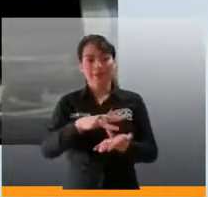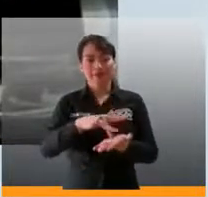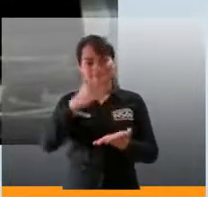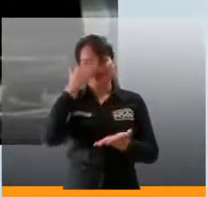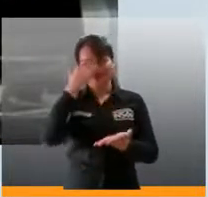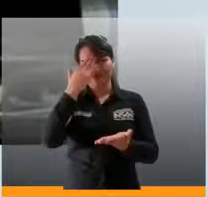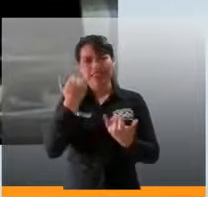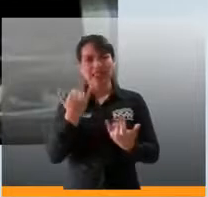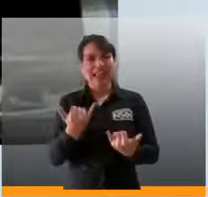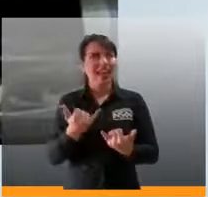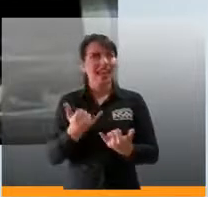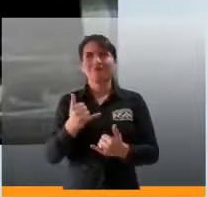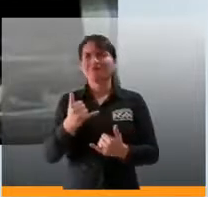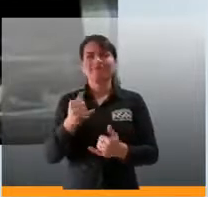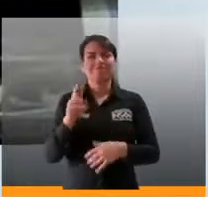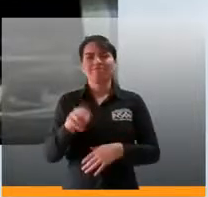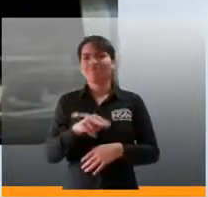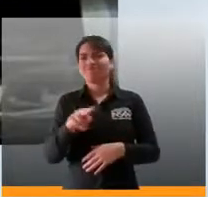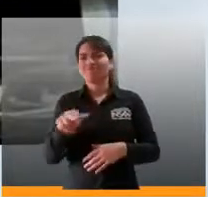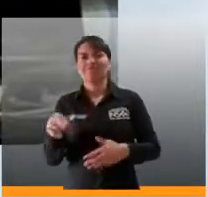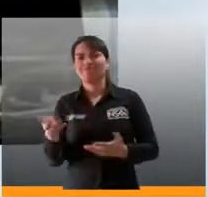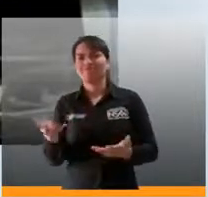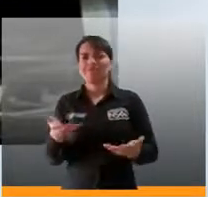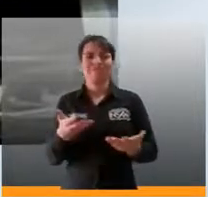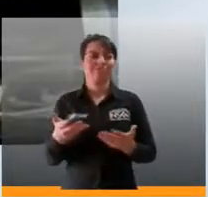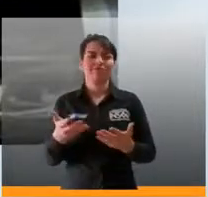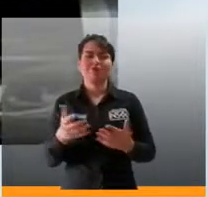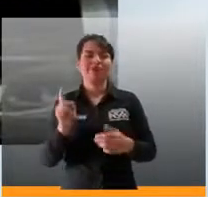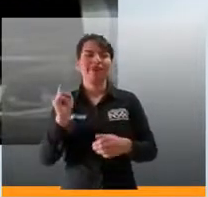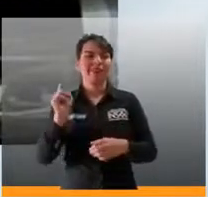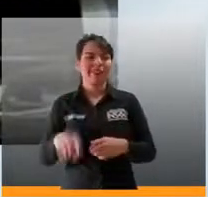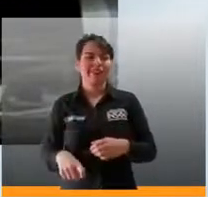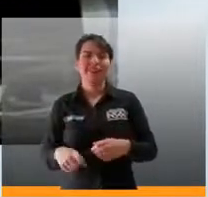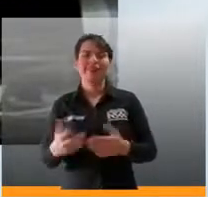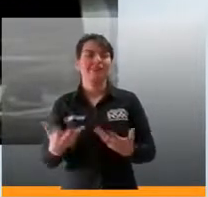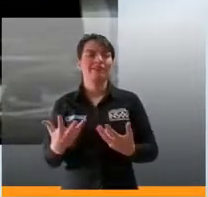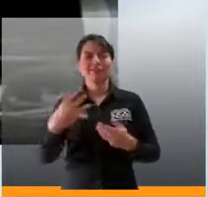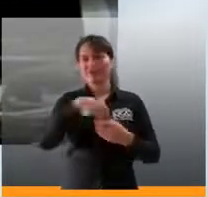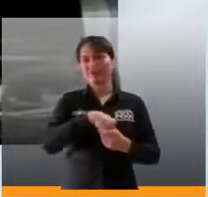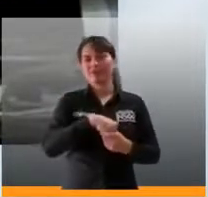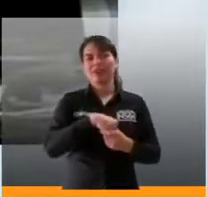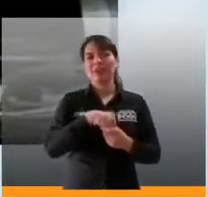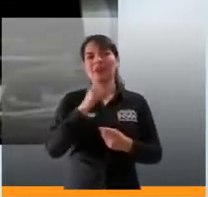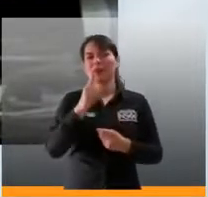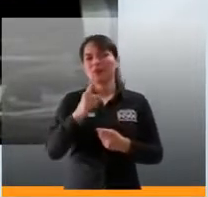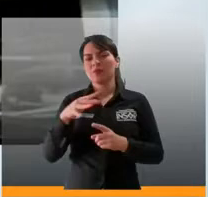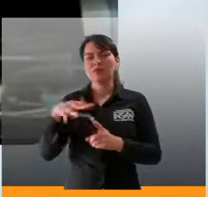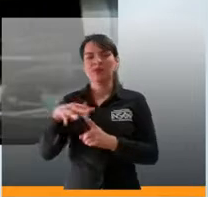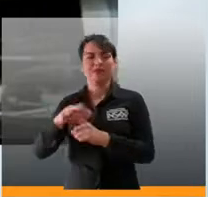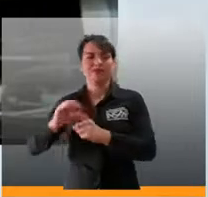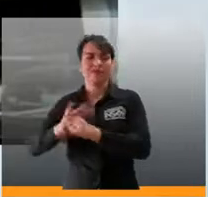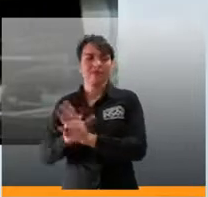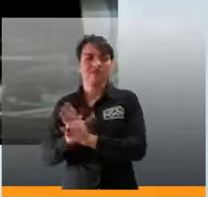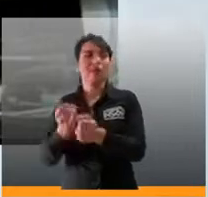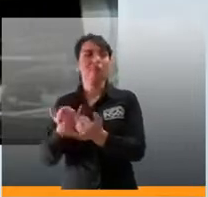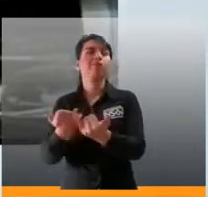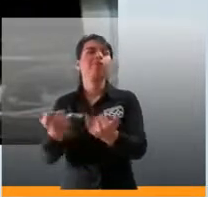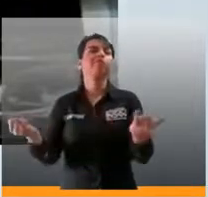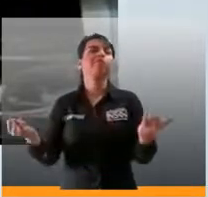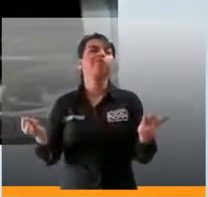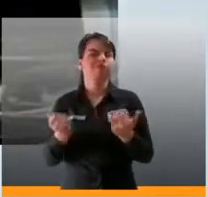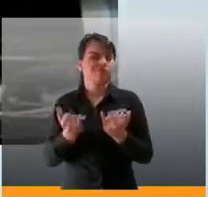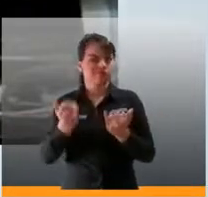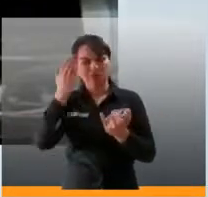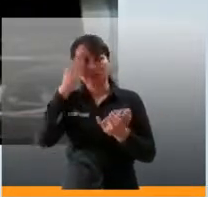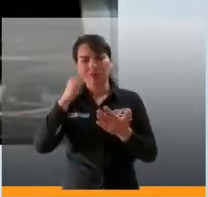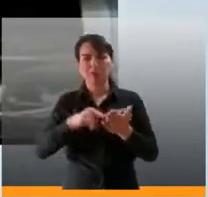nos vemos obligados a movernos porque el COVID está por nuestras calles, el virus sigue